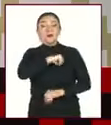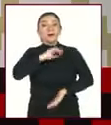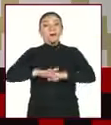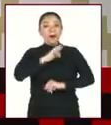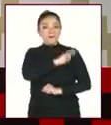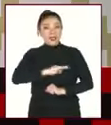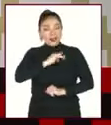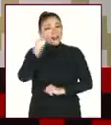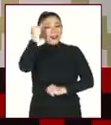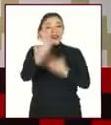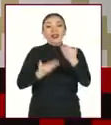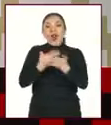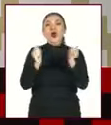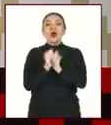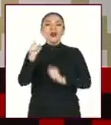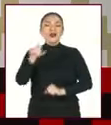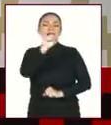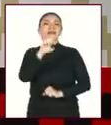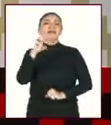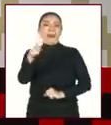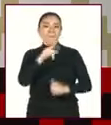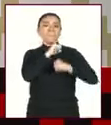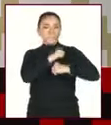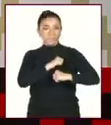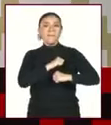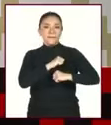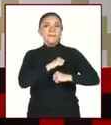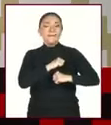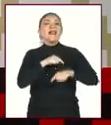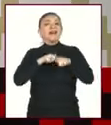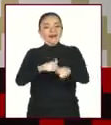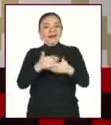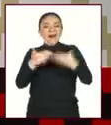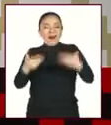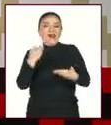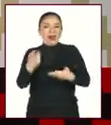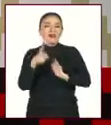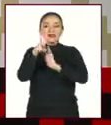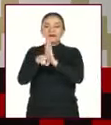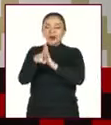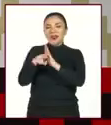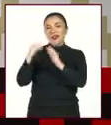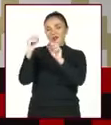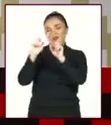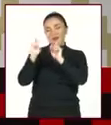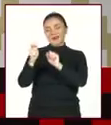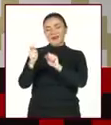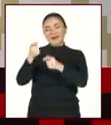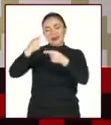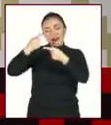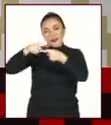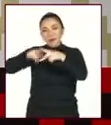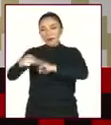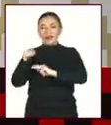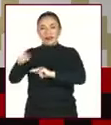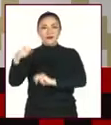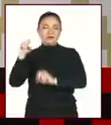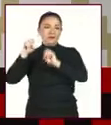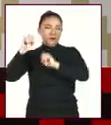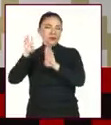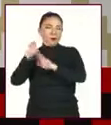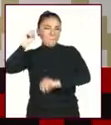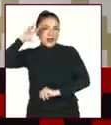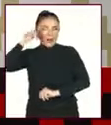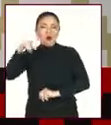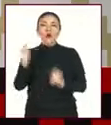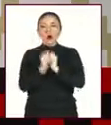Feliz, implementada por la Secretaría de Educación Pública, continuamos con esta serie de seminarios virtuales presentada a través de la Dirección General